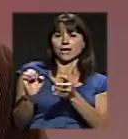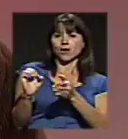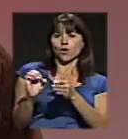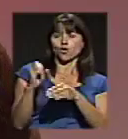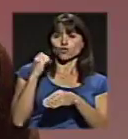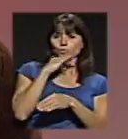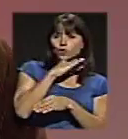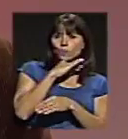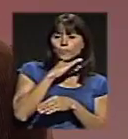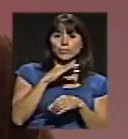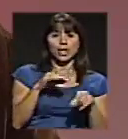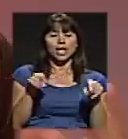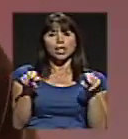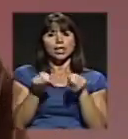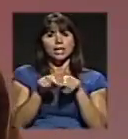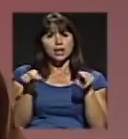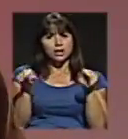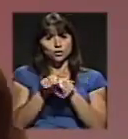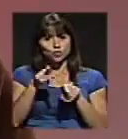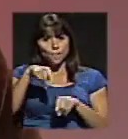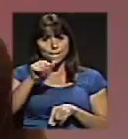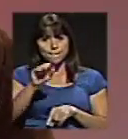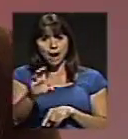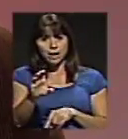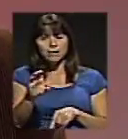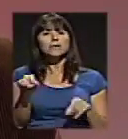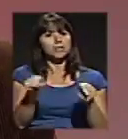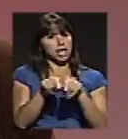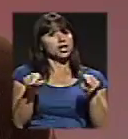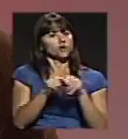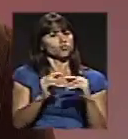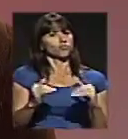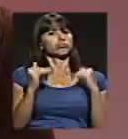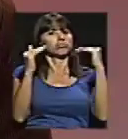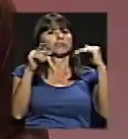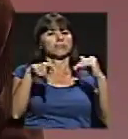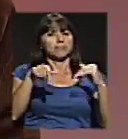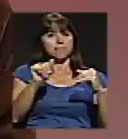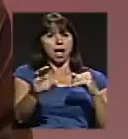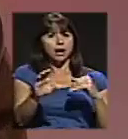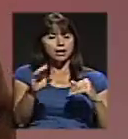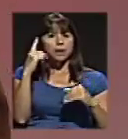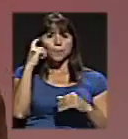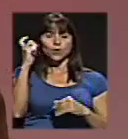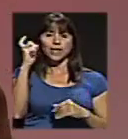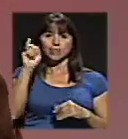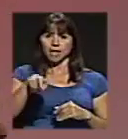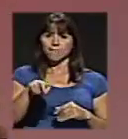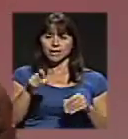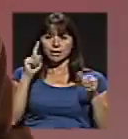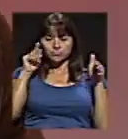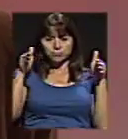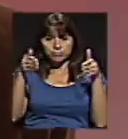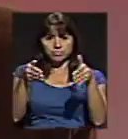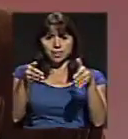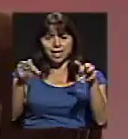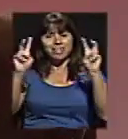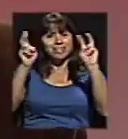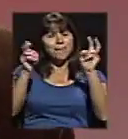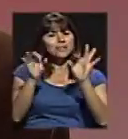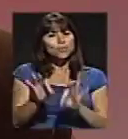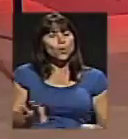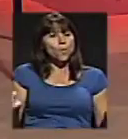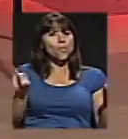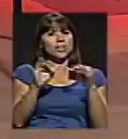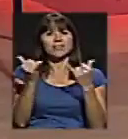PAC. Incluso superiores a las del PAC, porque tienen que concentrarse en temas medulares que se han dejado de